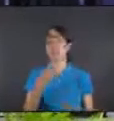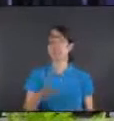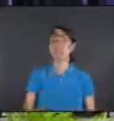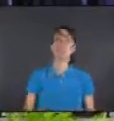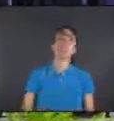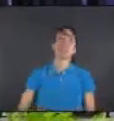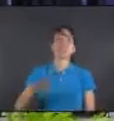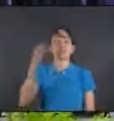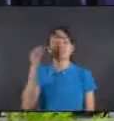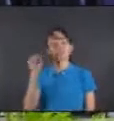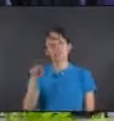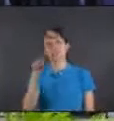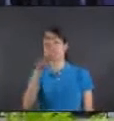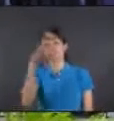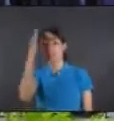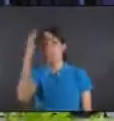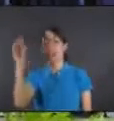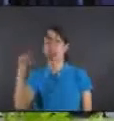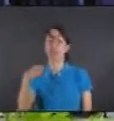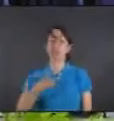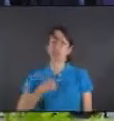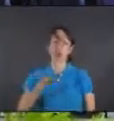es espíritu.